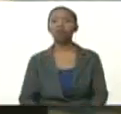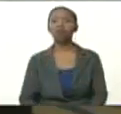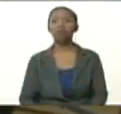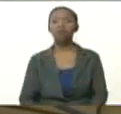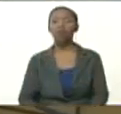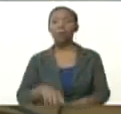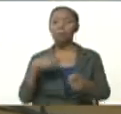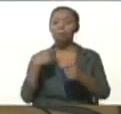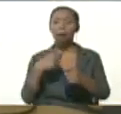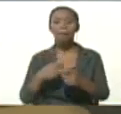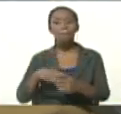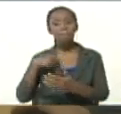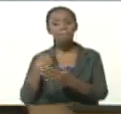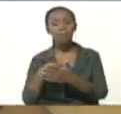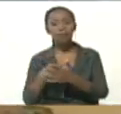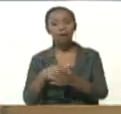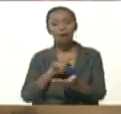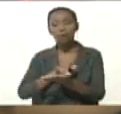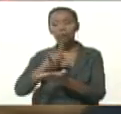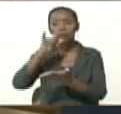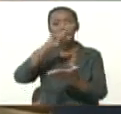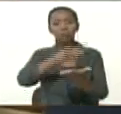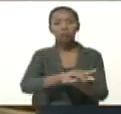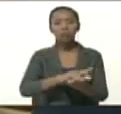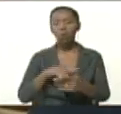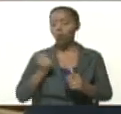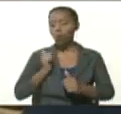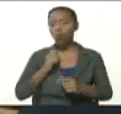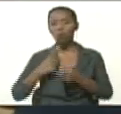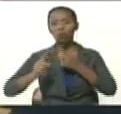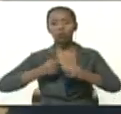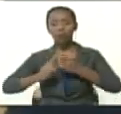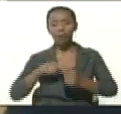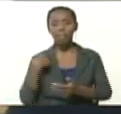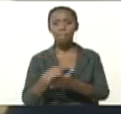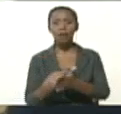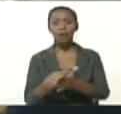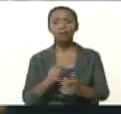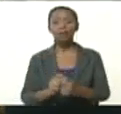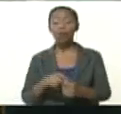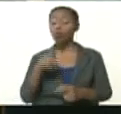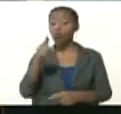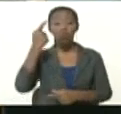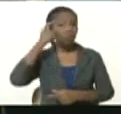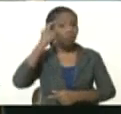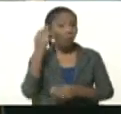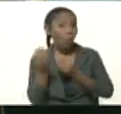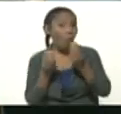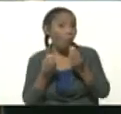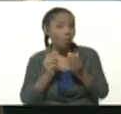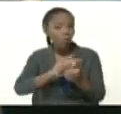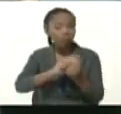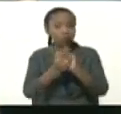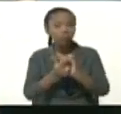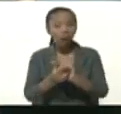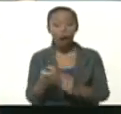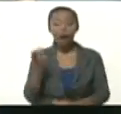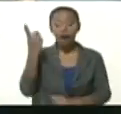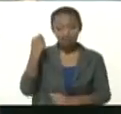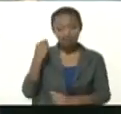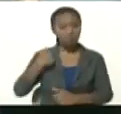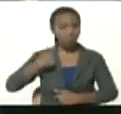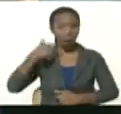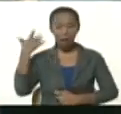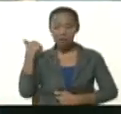boletos aéreos, para pagar todo lo que tenga que pagar. Si usted no sabe cómo se convierte eso, yo no sabía hasta ayer. Ayer me explicaron. Yo